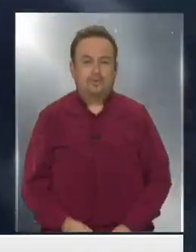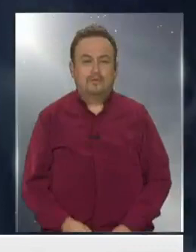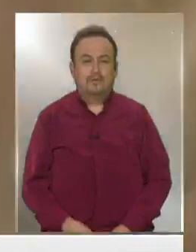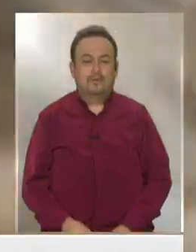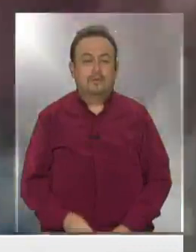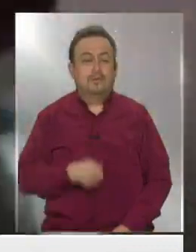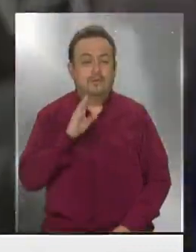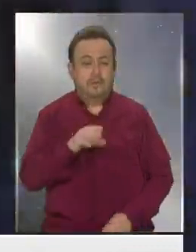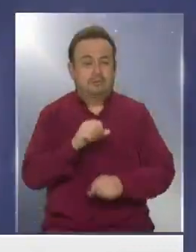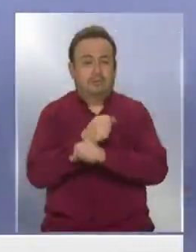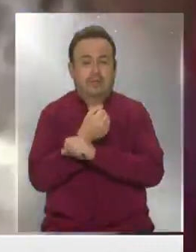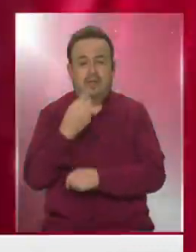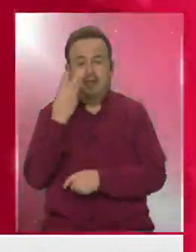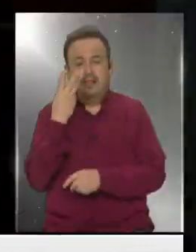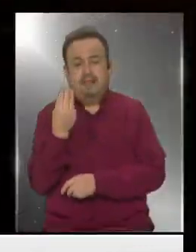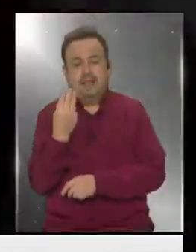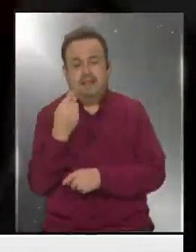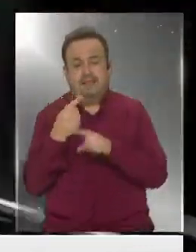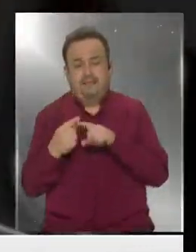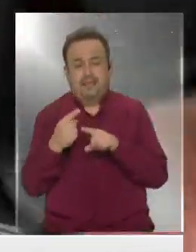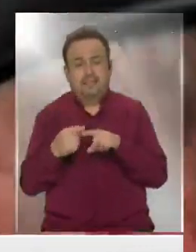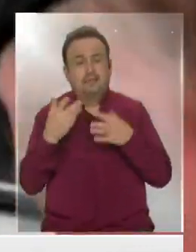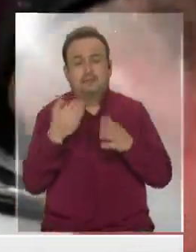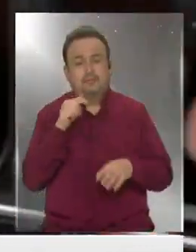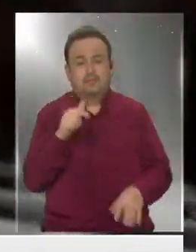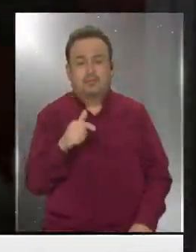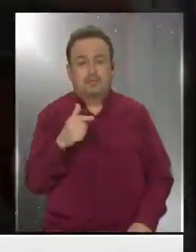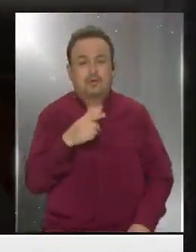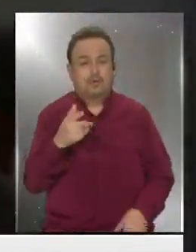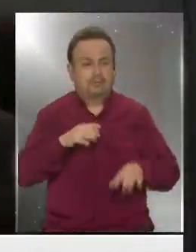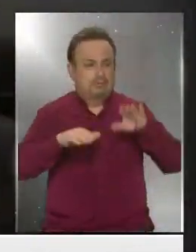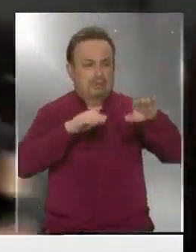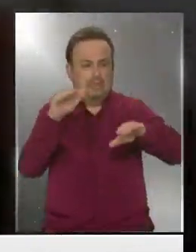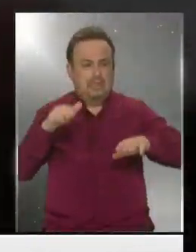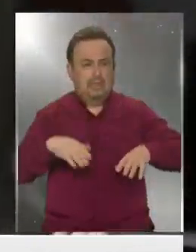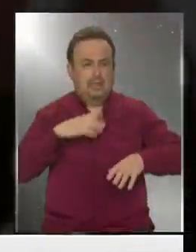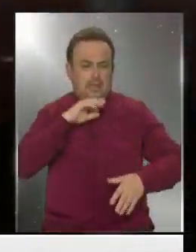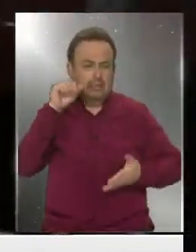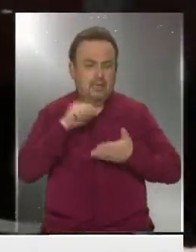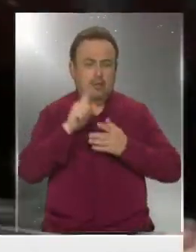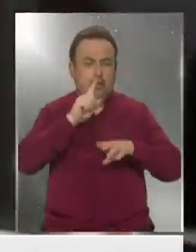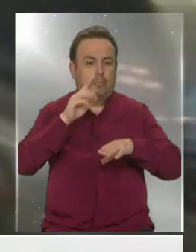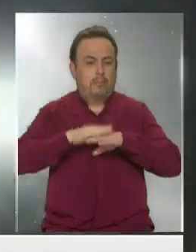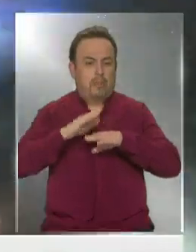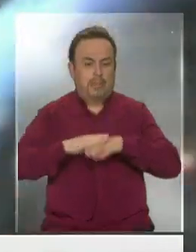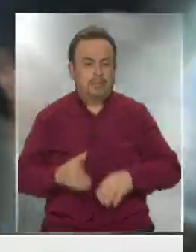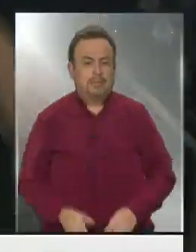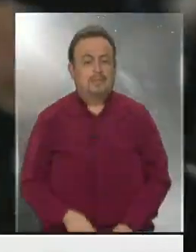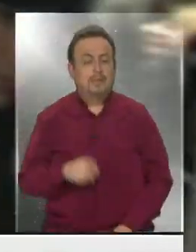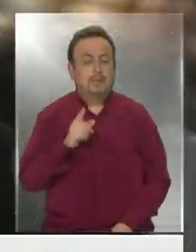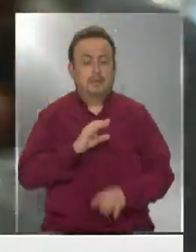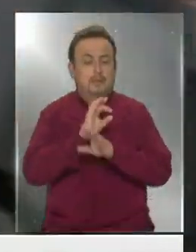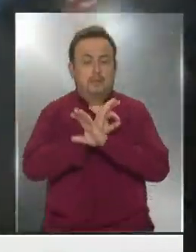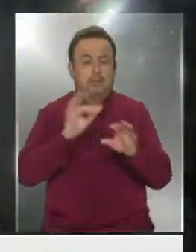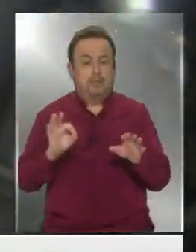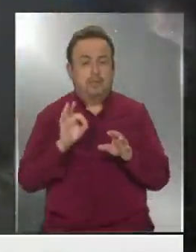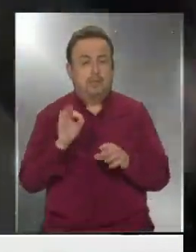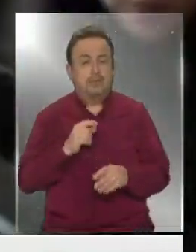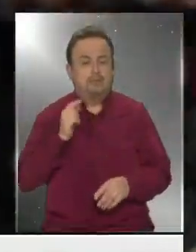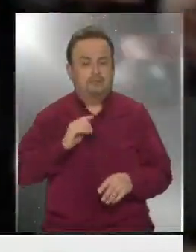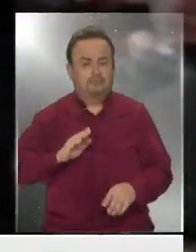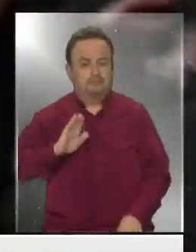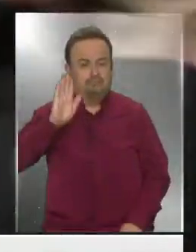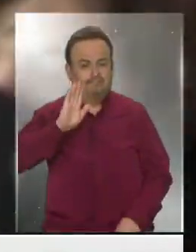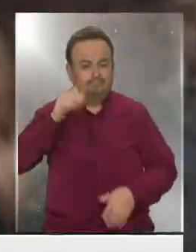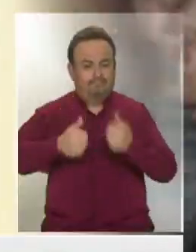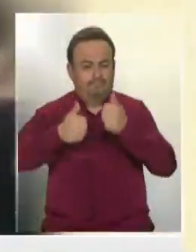Ha sido encarcelado 13 veces, principalmente por convocar a manifestaciones no autorizadas. Y jamás ha podido medirse con Putin